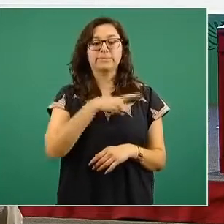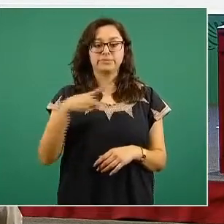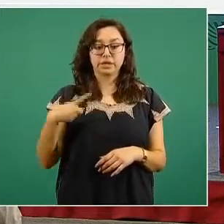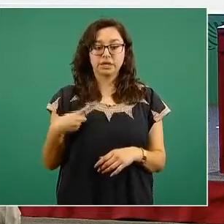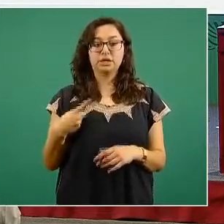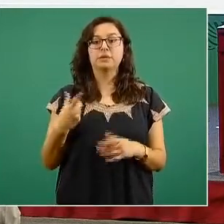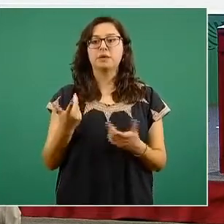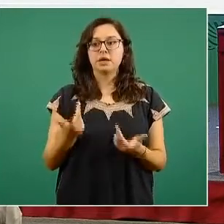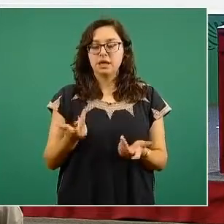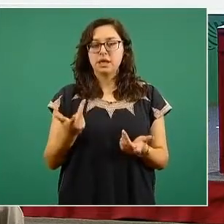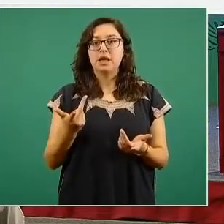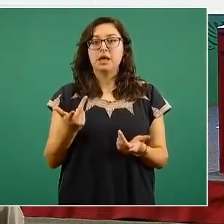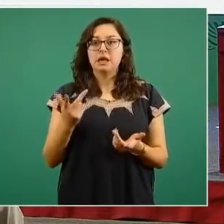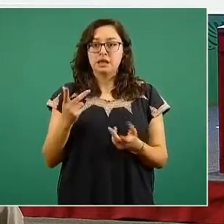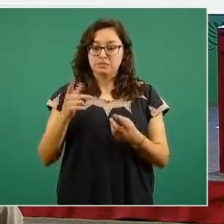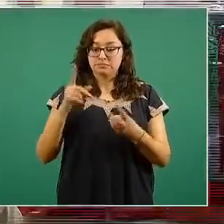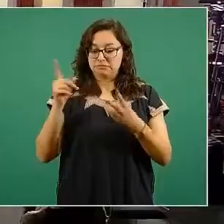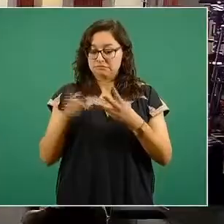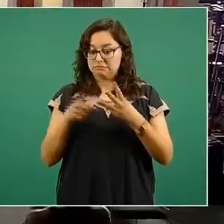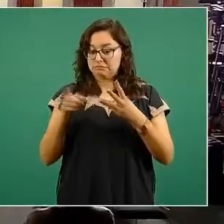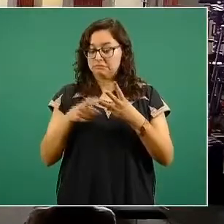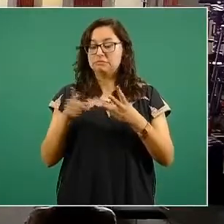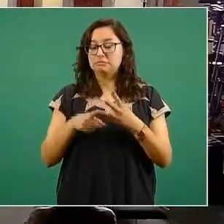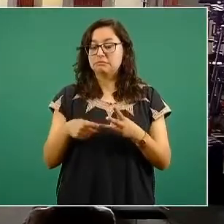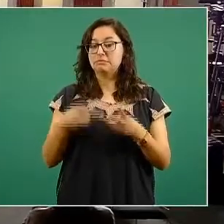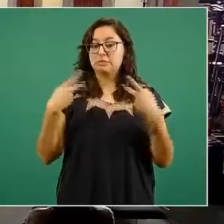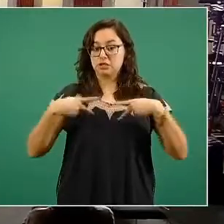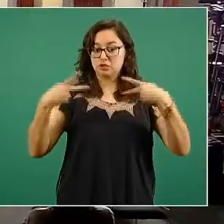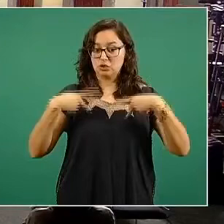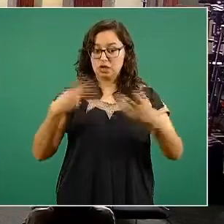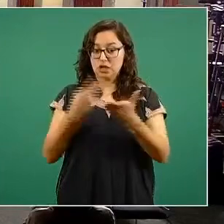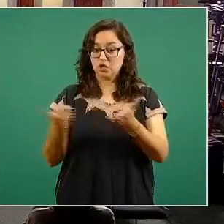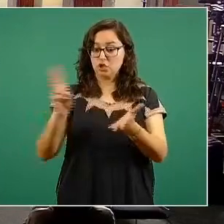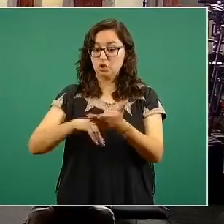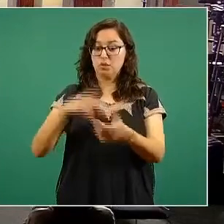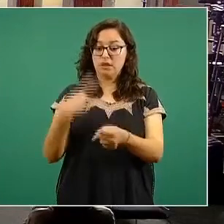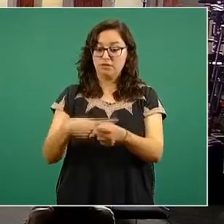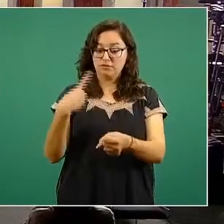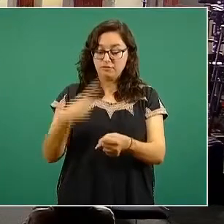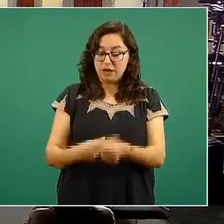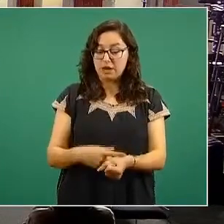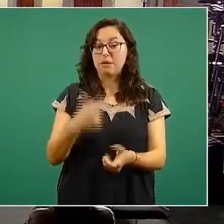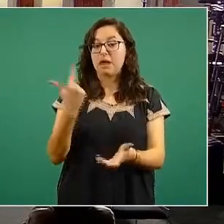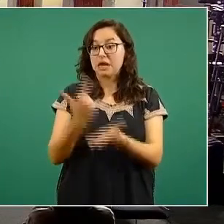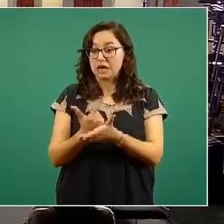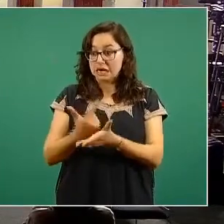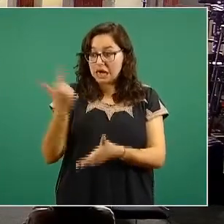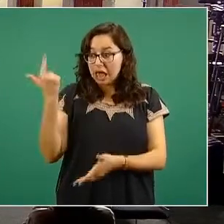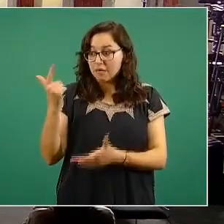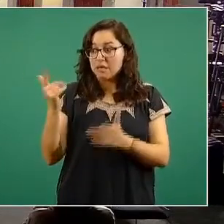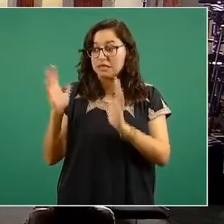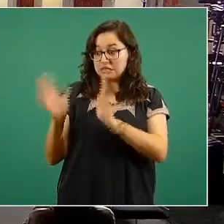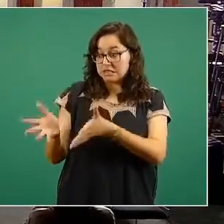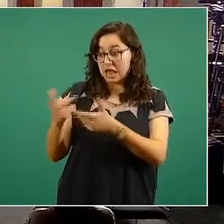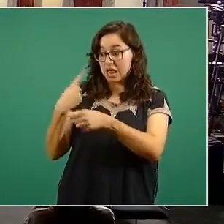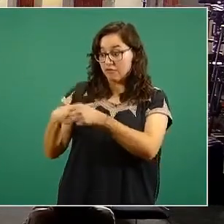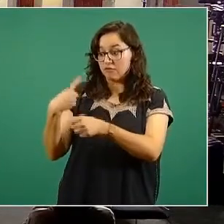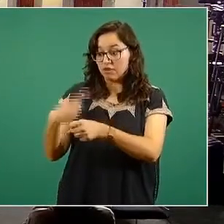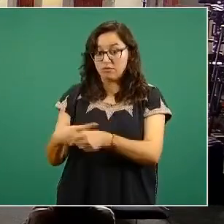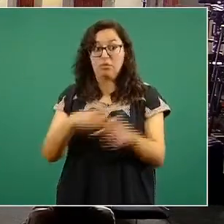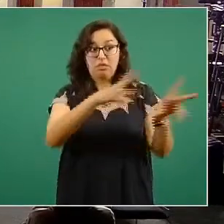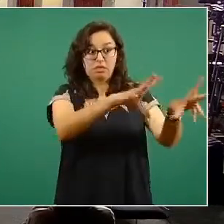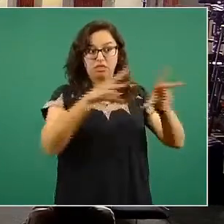las comorbilidades como segundo eje de priorización, es decir, las enfermedades crónicas que hacen susceptibles a las personas